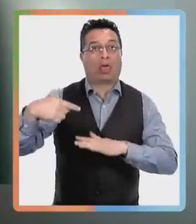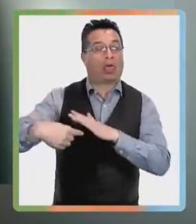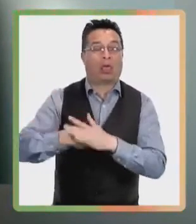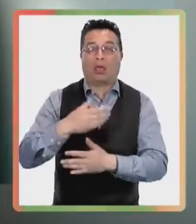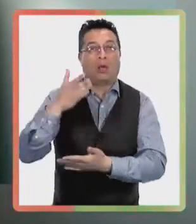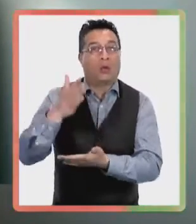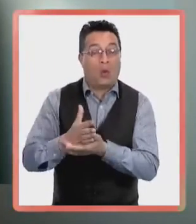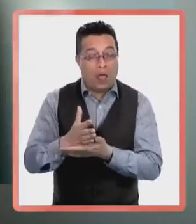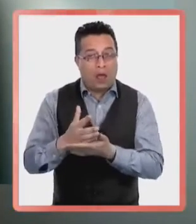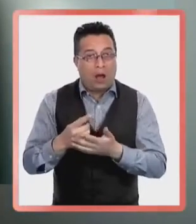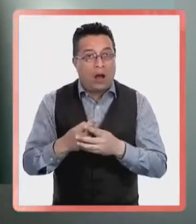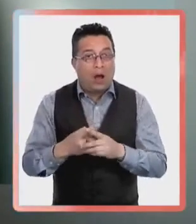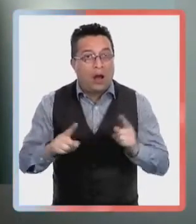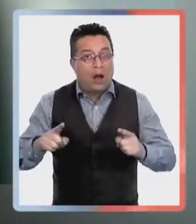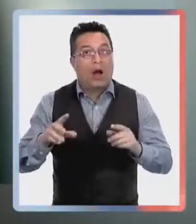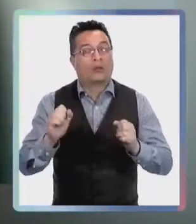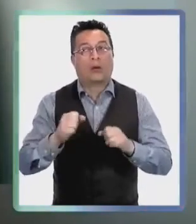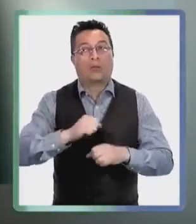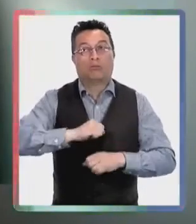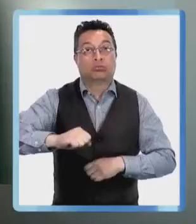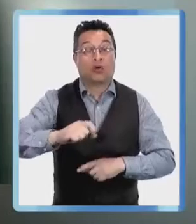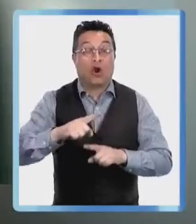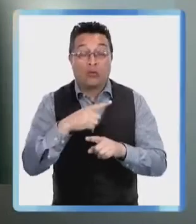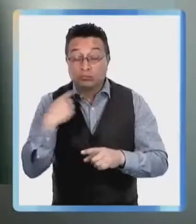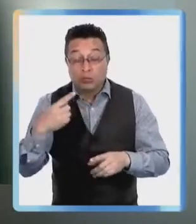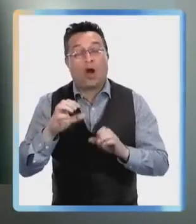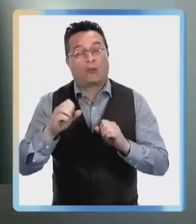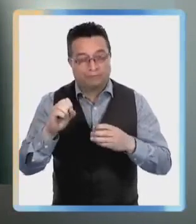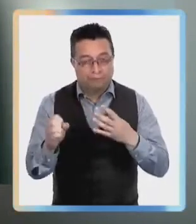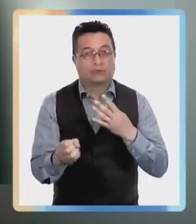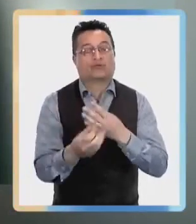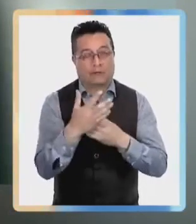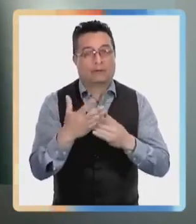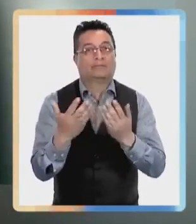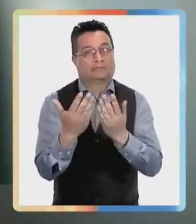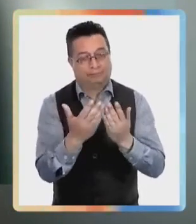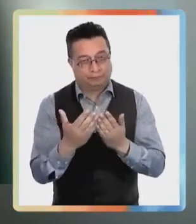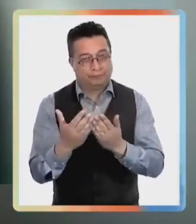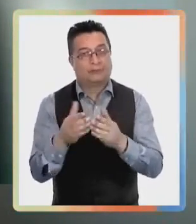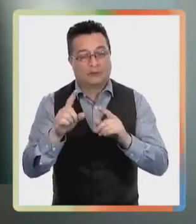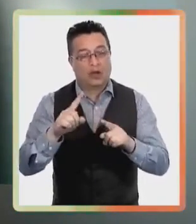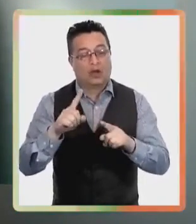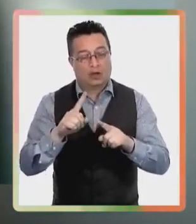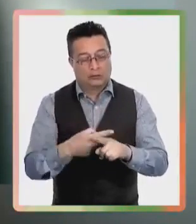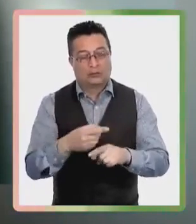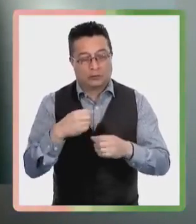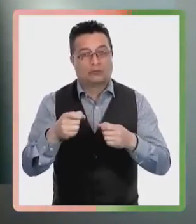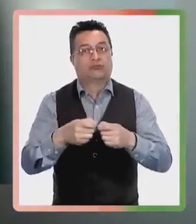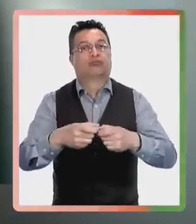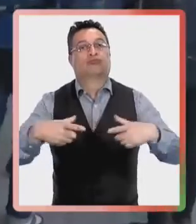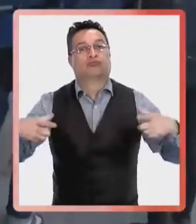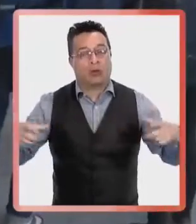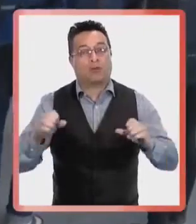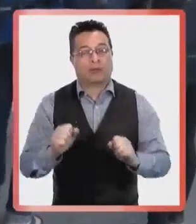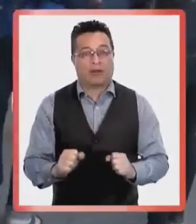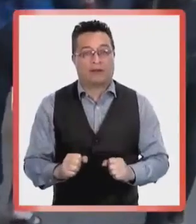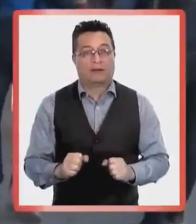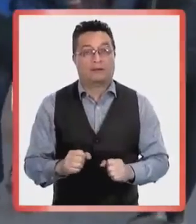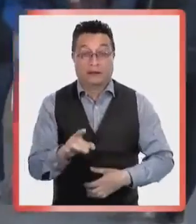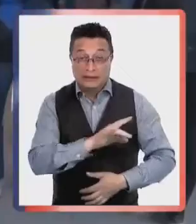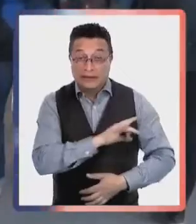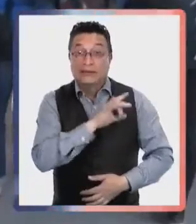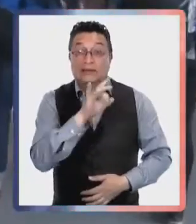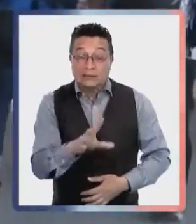las infecciones naturales nos sirvan para prevenir las infecciones por estas nuevas variantes y entonces vuelva a haber un número alto de casos. En